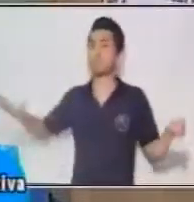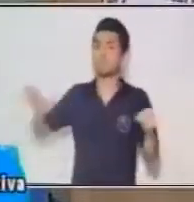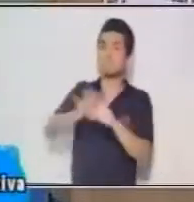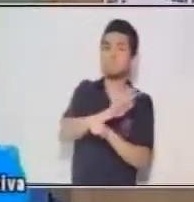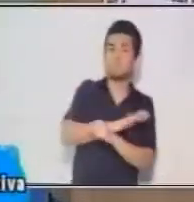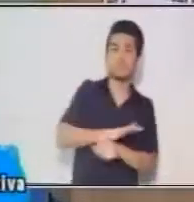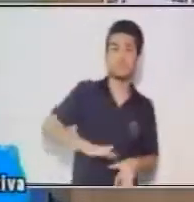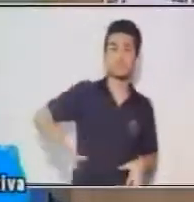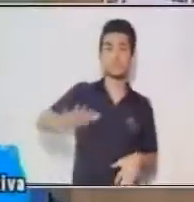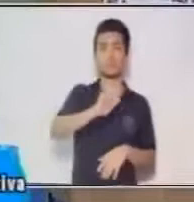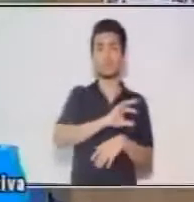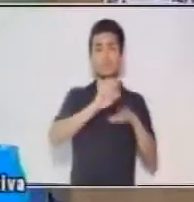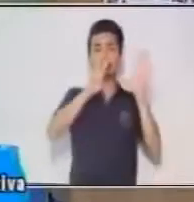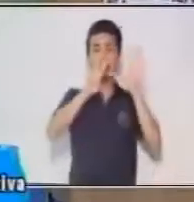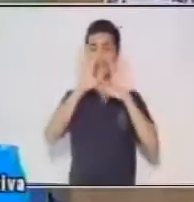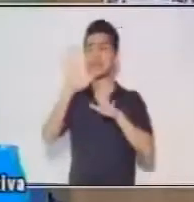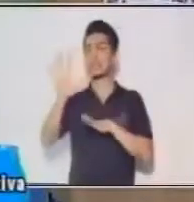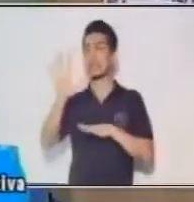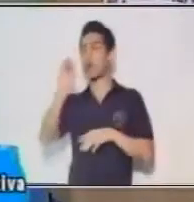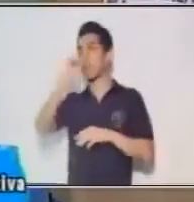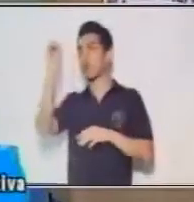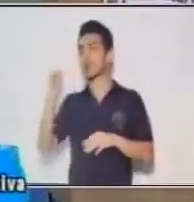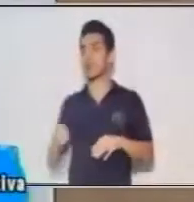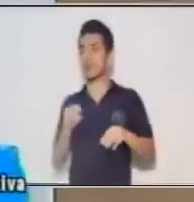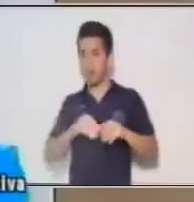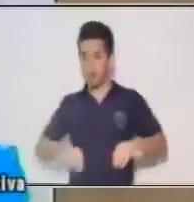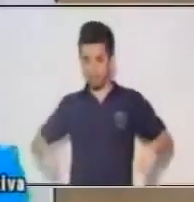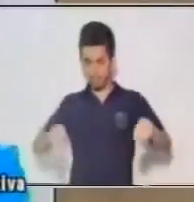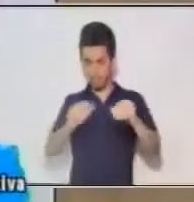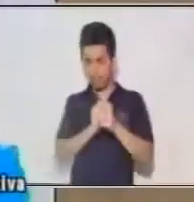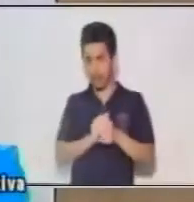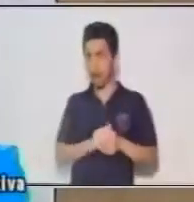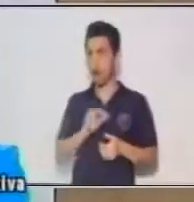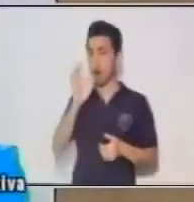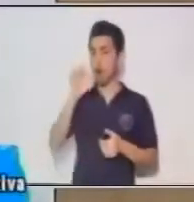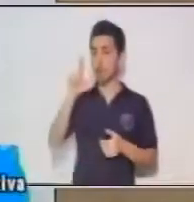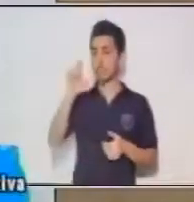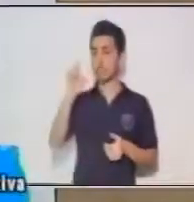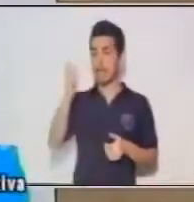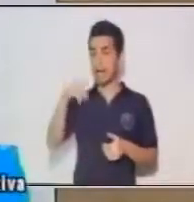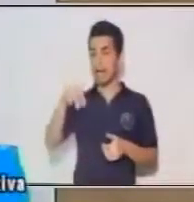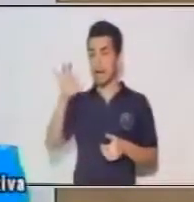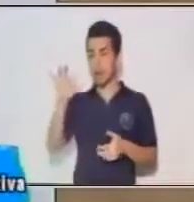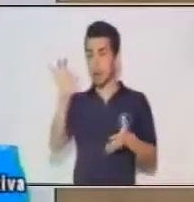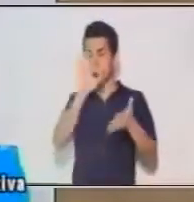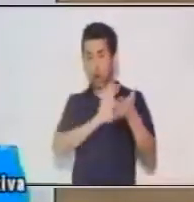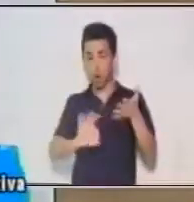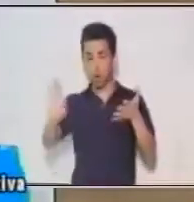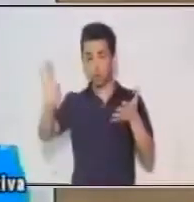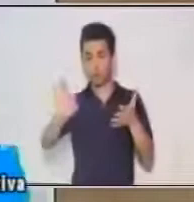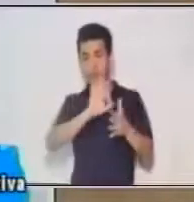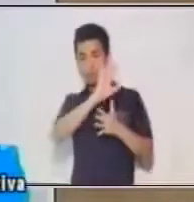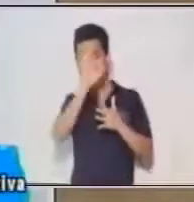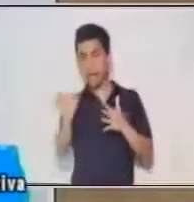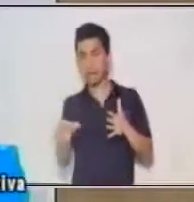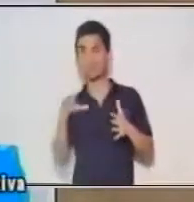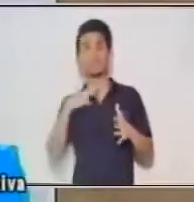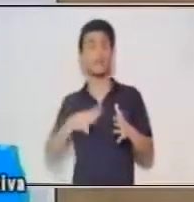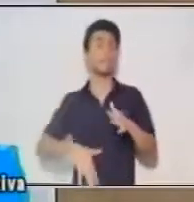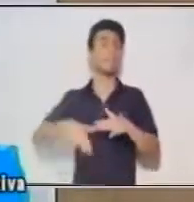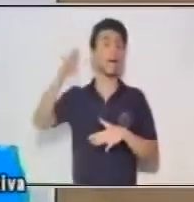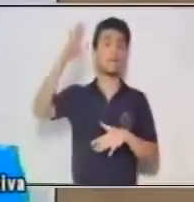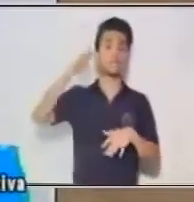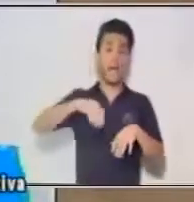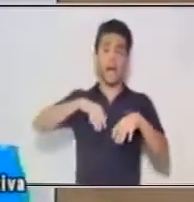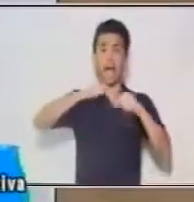el 75% de la Tierra. Los océanos contienen la mayor parte de agua del planeta. Hay